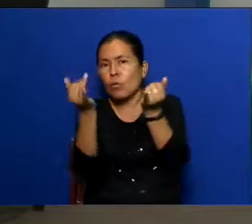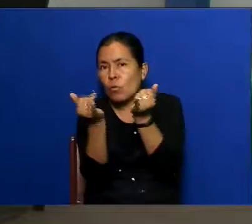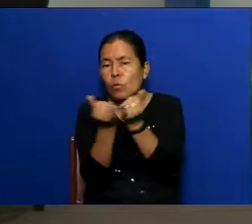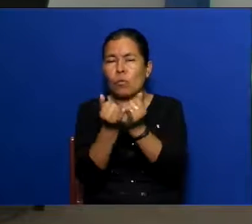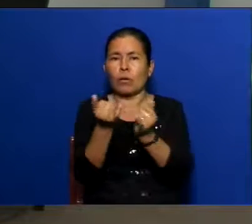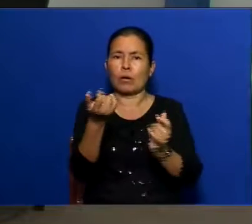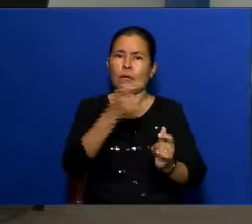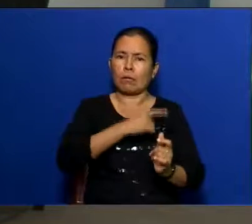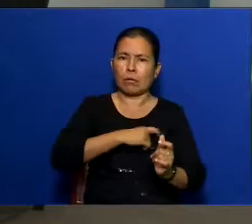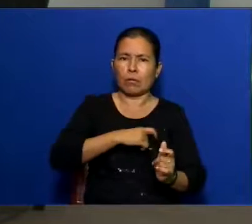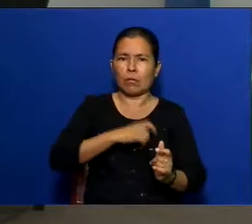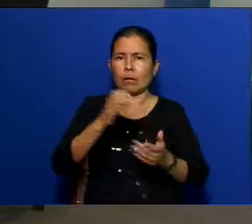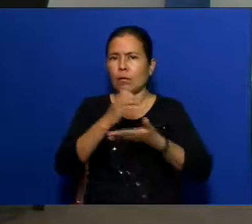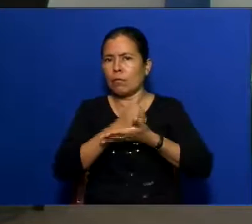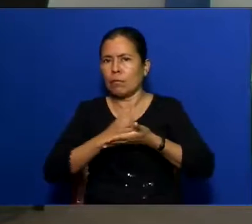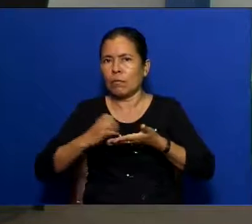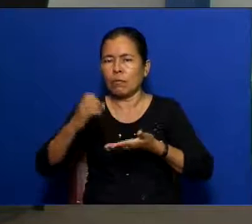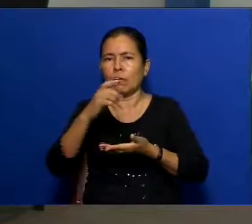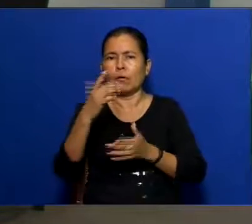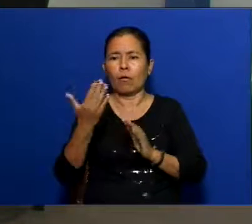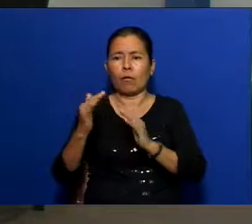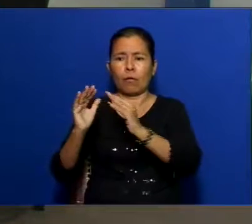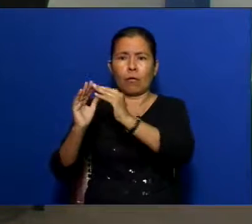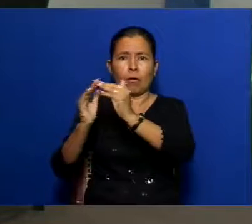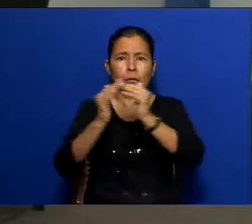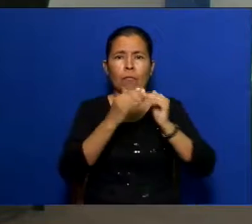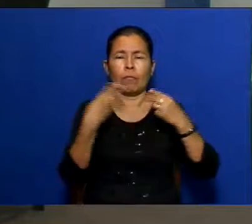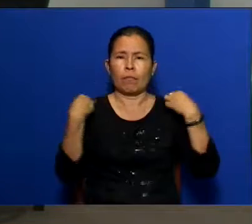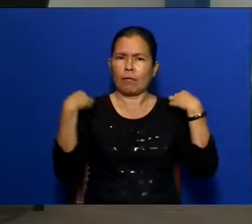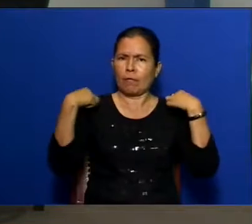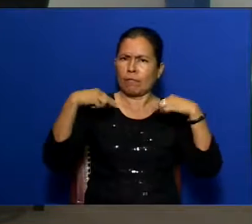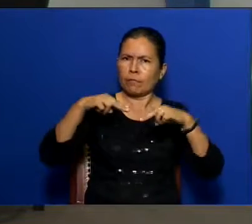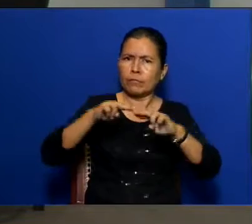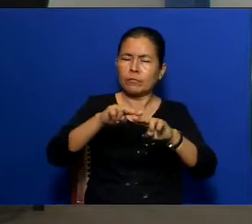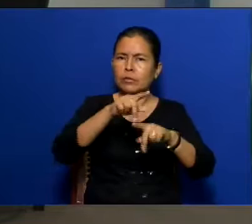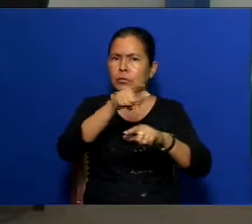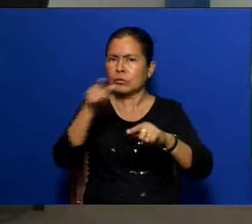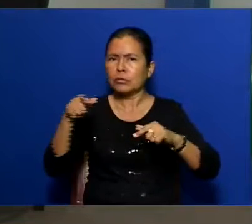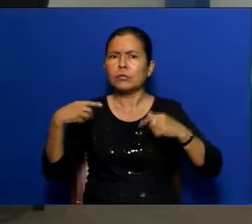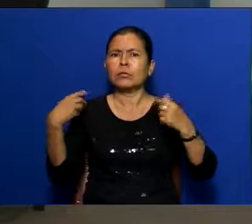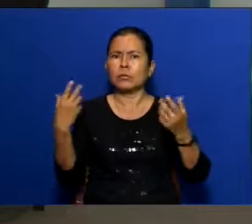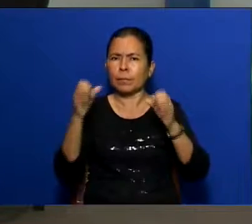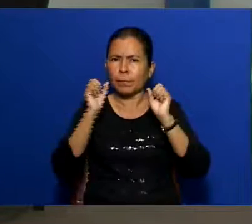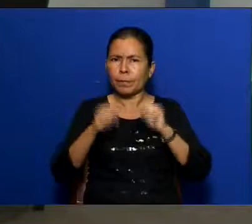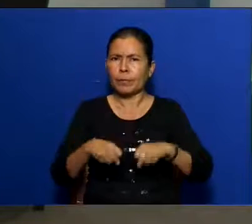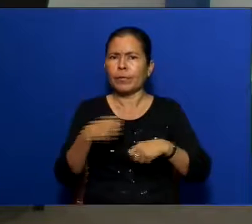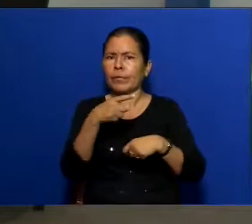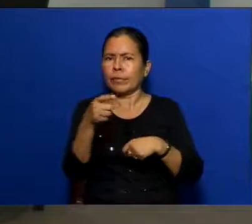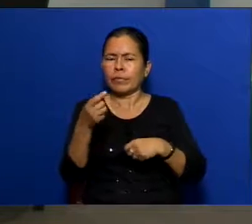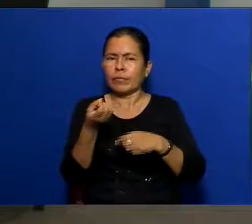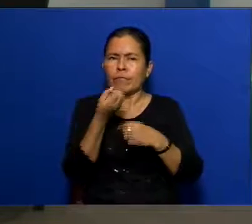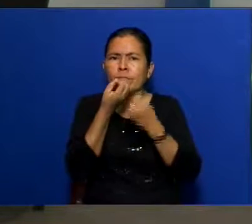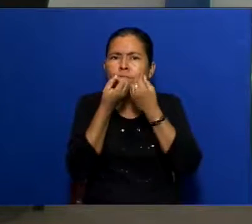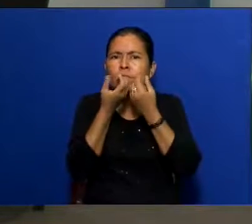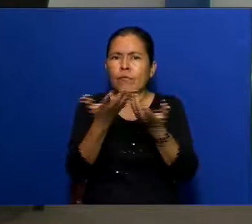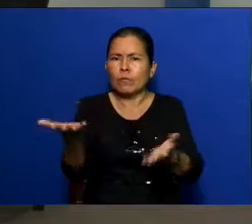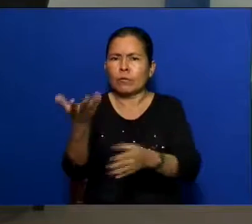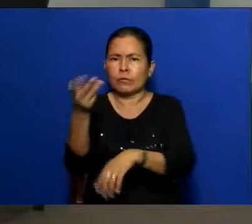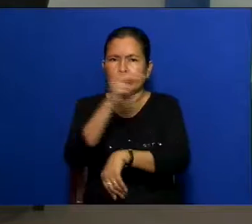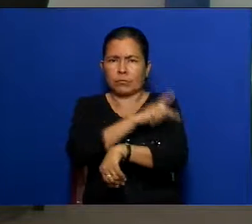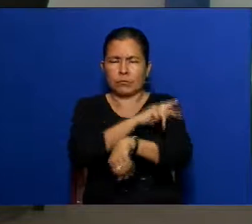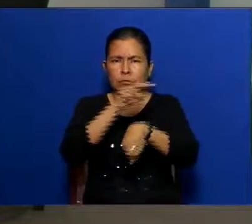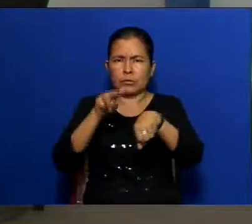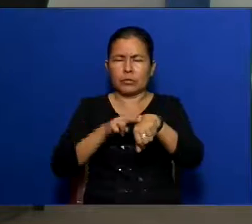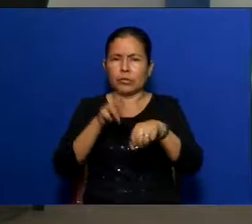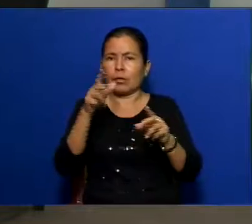los colegios, la comunidad, los maestros, los profesores pueden notificar a la policía, a las autoridades, para que posteriormente el